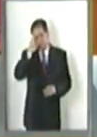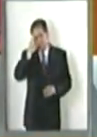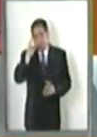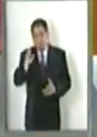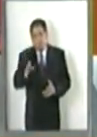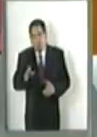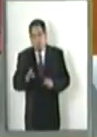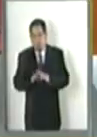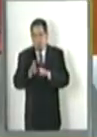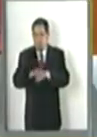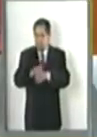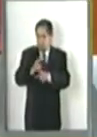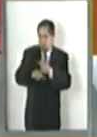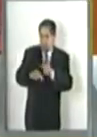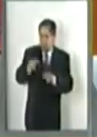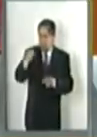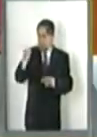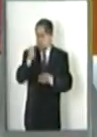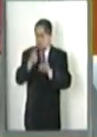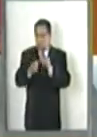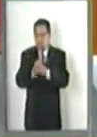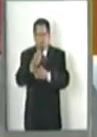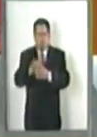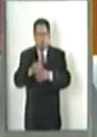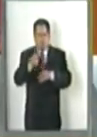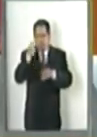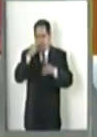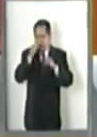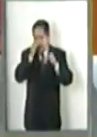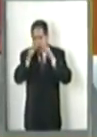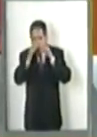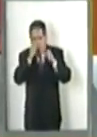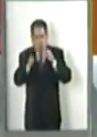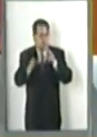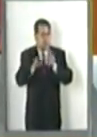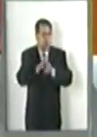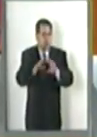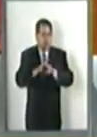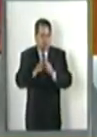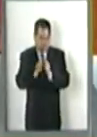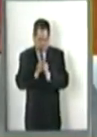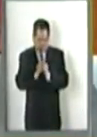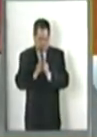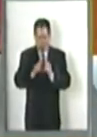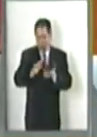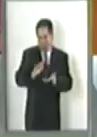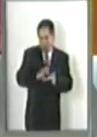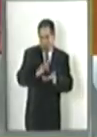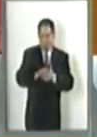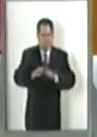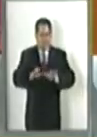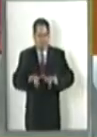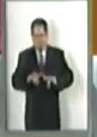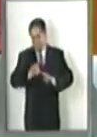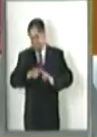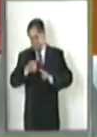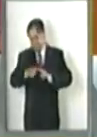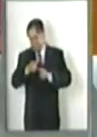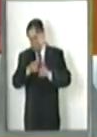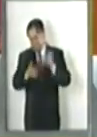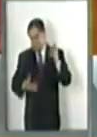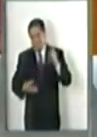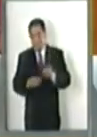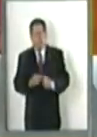avance tecnológico en las telecomunicaciones y en la electrónica. Si bien el